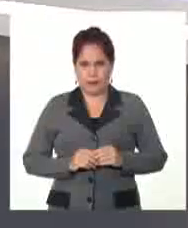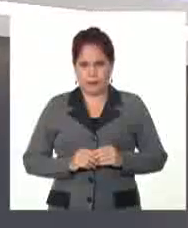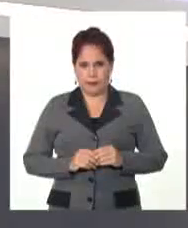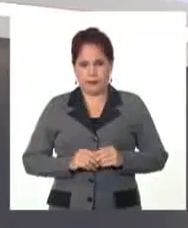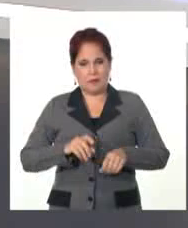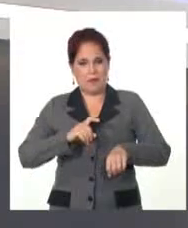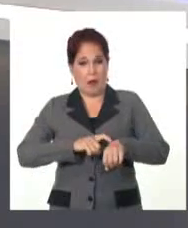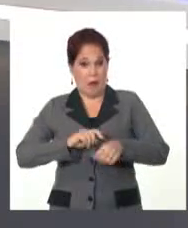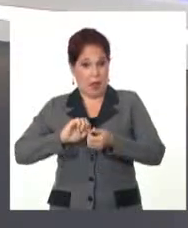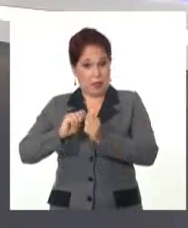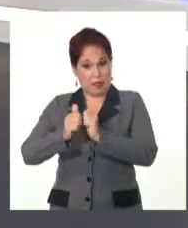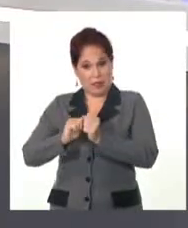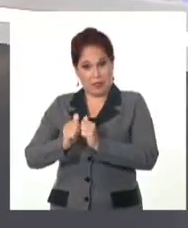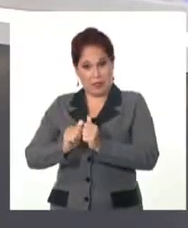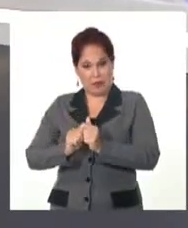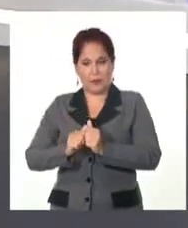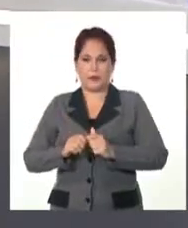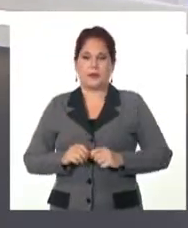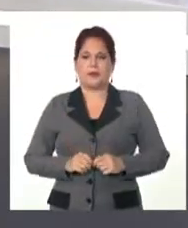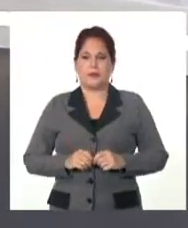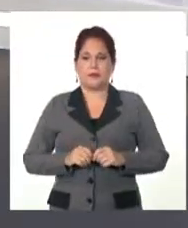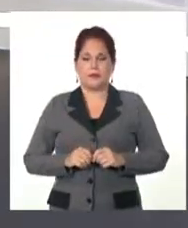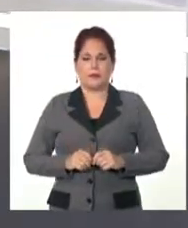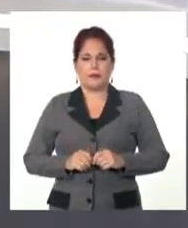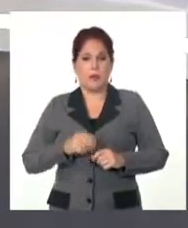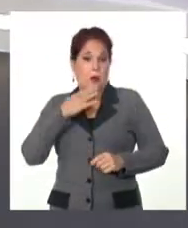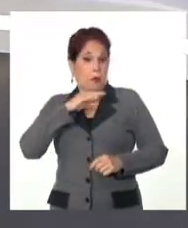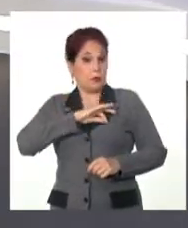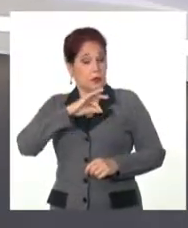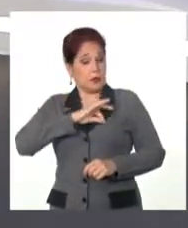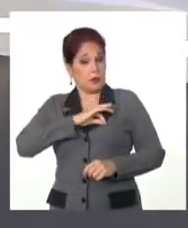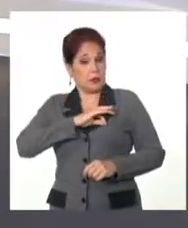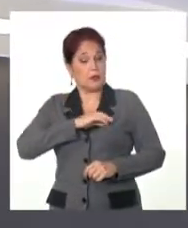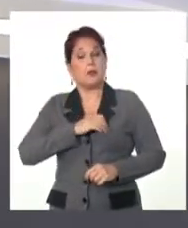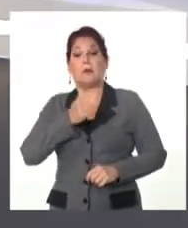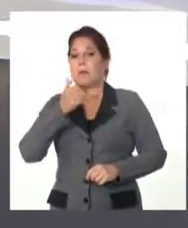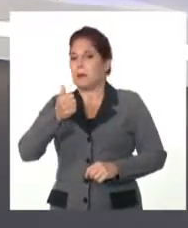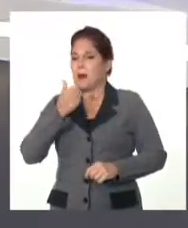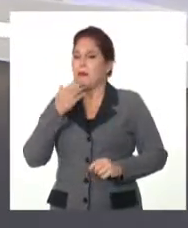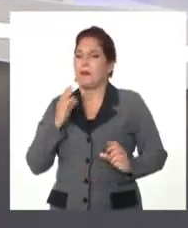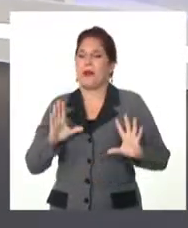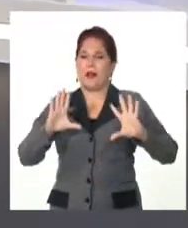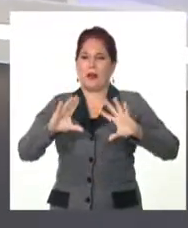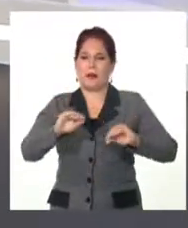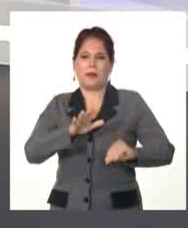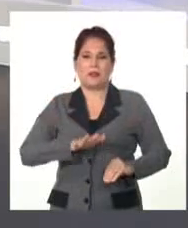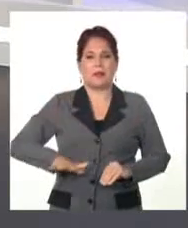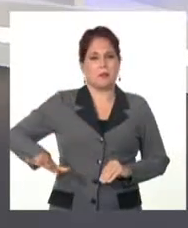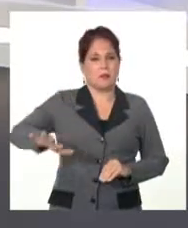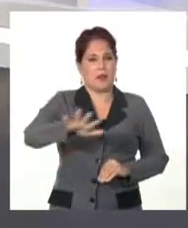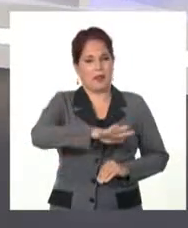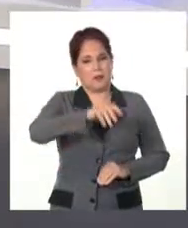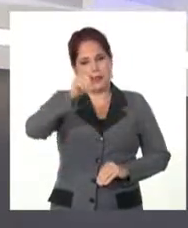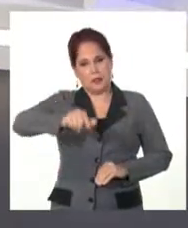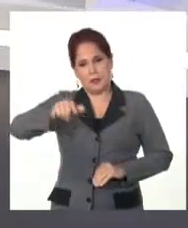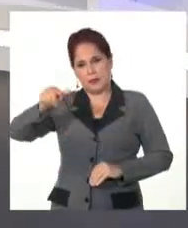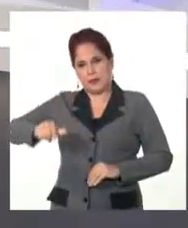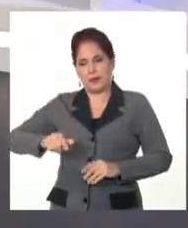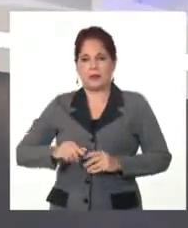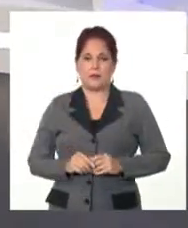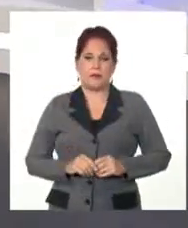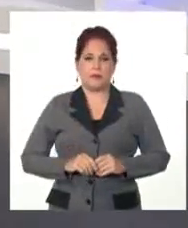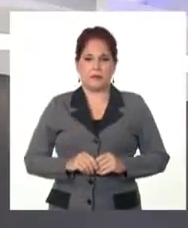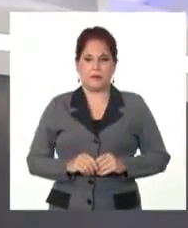Tiempo de los deportes con Andy José Rivera. ¿Cómo estás, Andy? Muy bien, Raymond, buenas noches, por supuesto, para ti, para todos los que sintonizan el segmento estelar de los